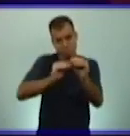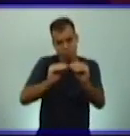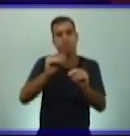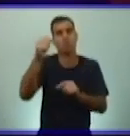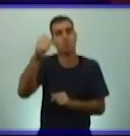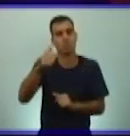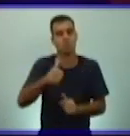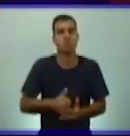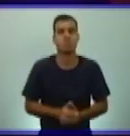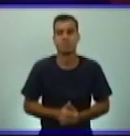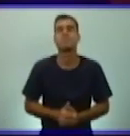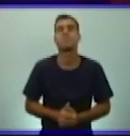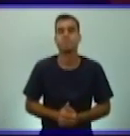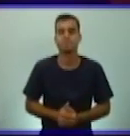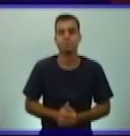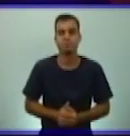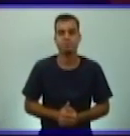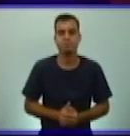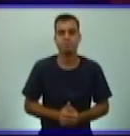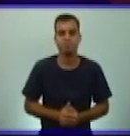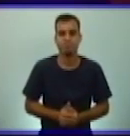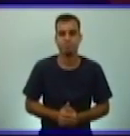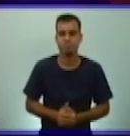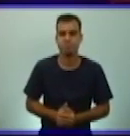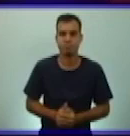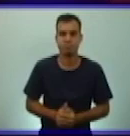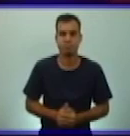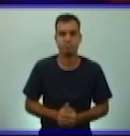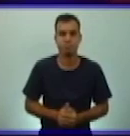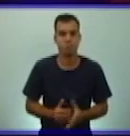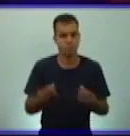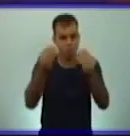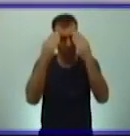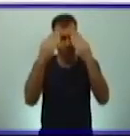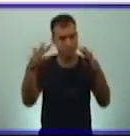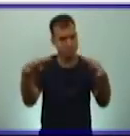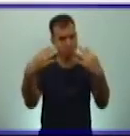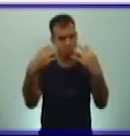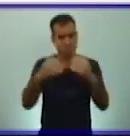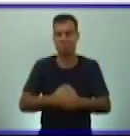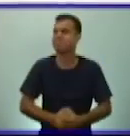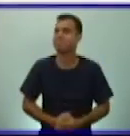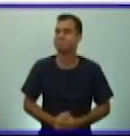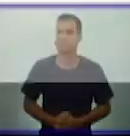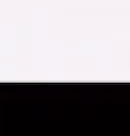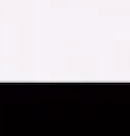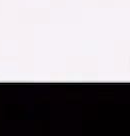celebrando. Y el jueves estaremos aquí a las 3:30 de la tarde. Muchas gracias.